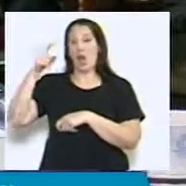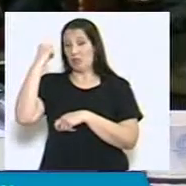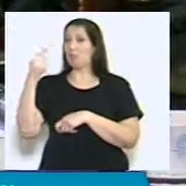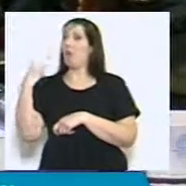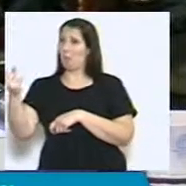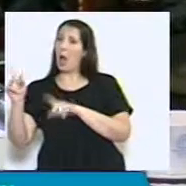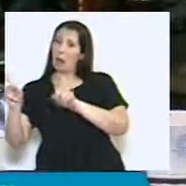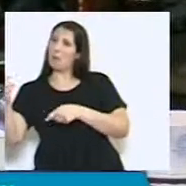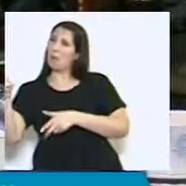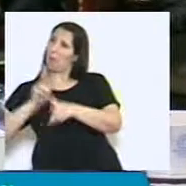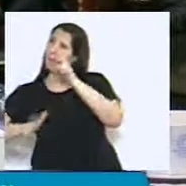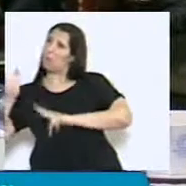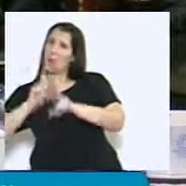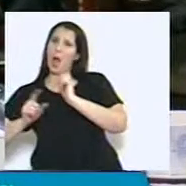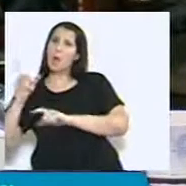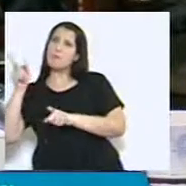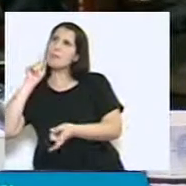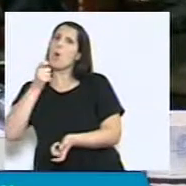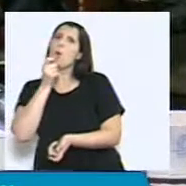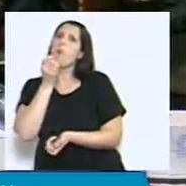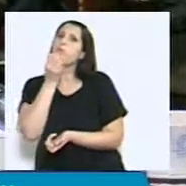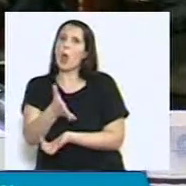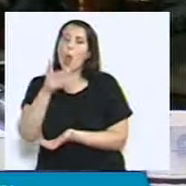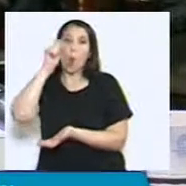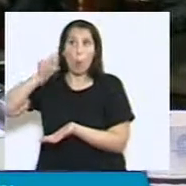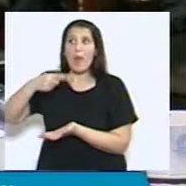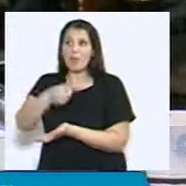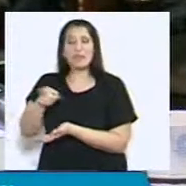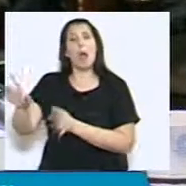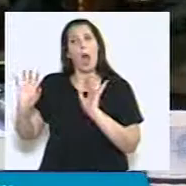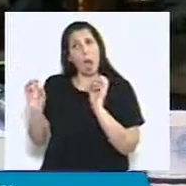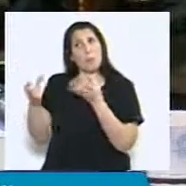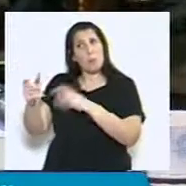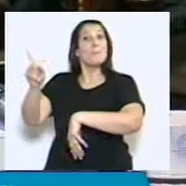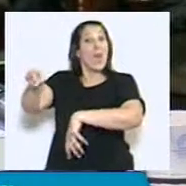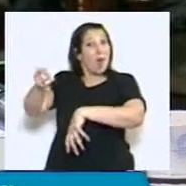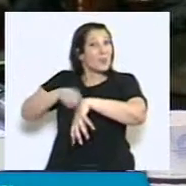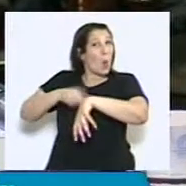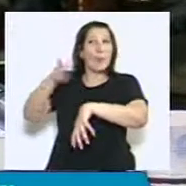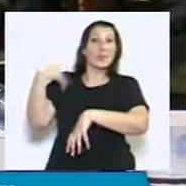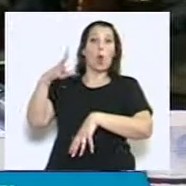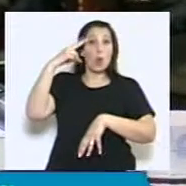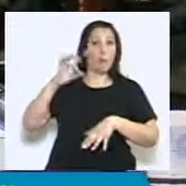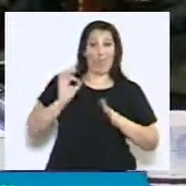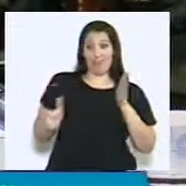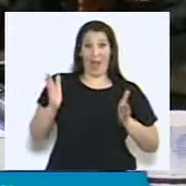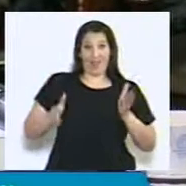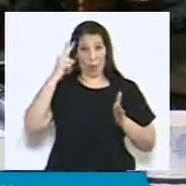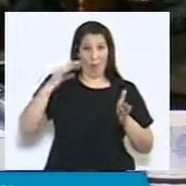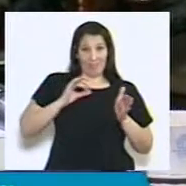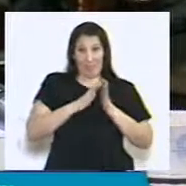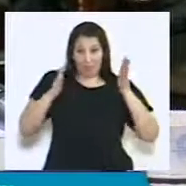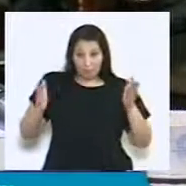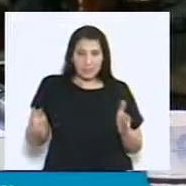Es excelente. Ese fallo se dicta porque durante la época del neoliberalismo de los 90, que tanto combatimos,